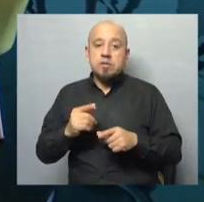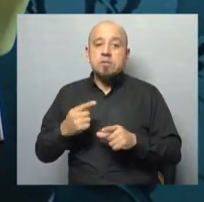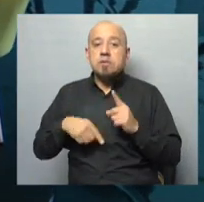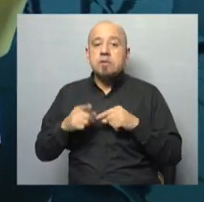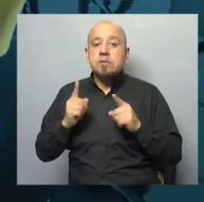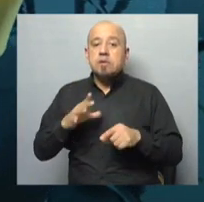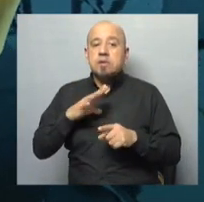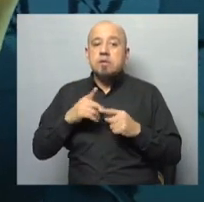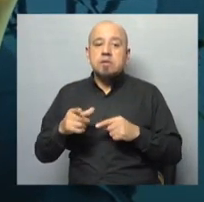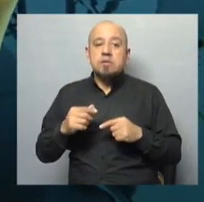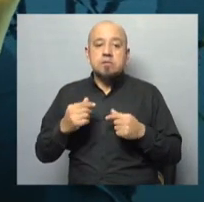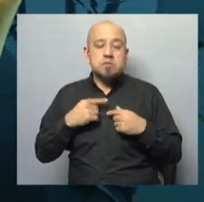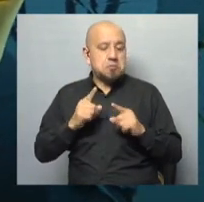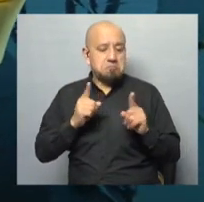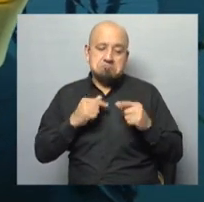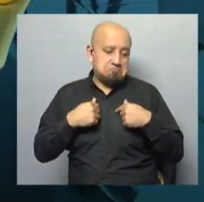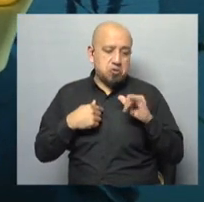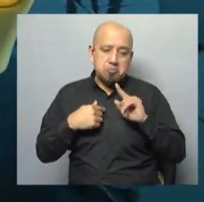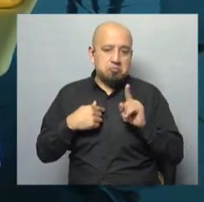cosa de no